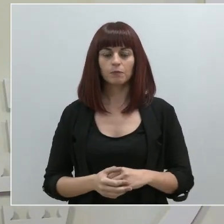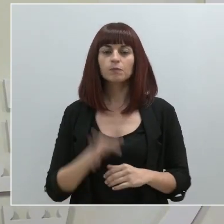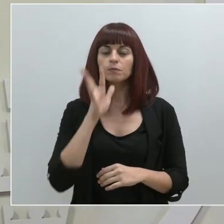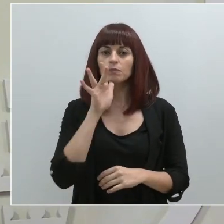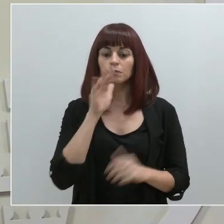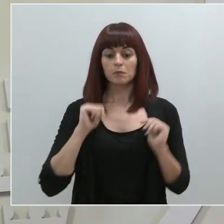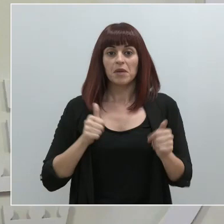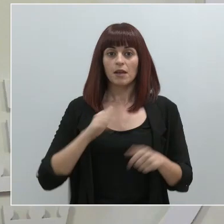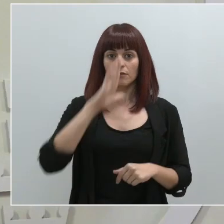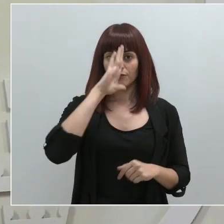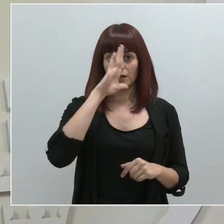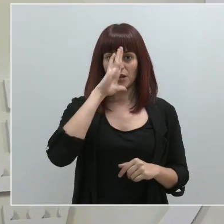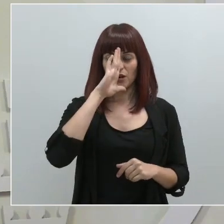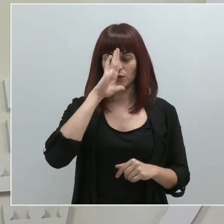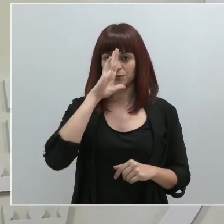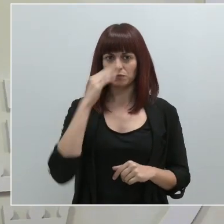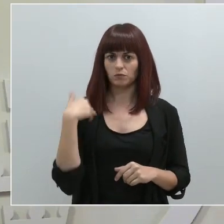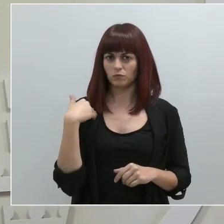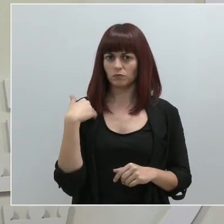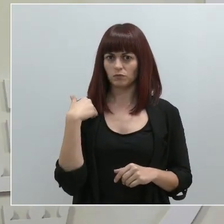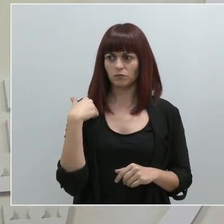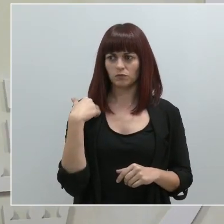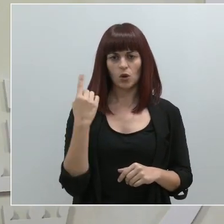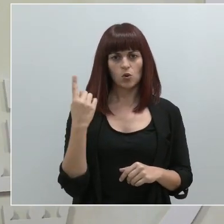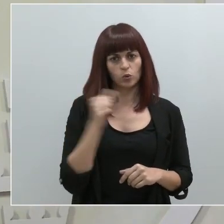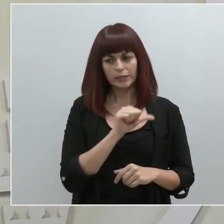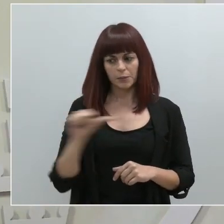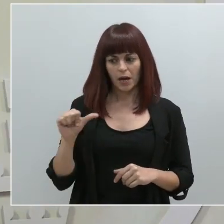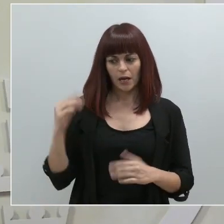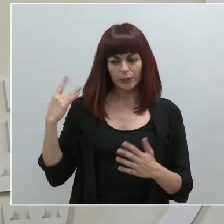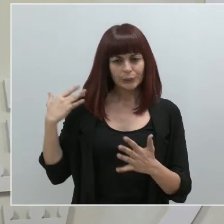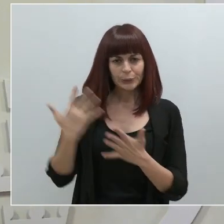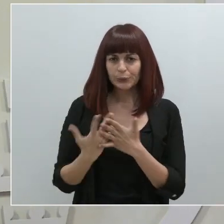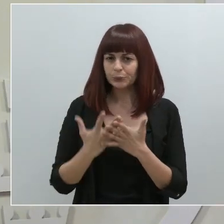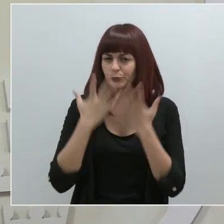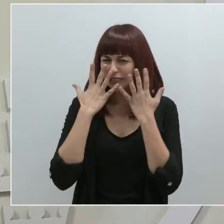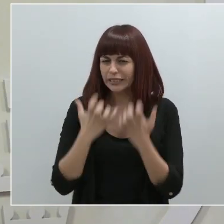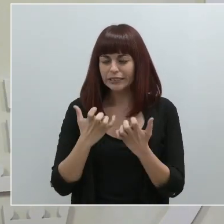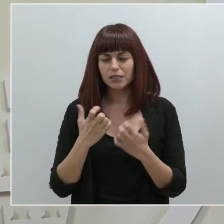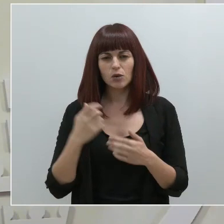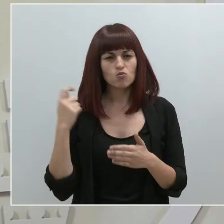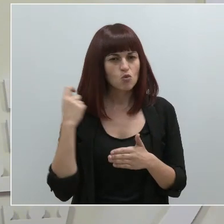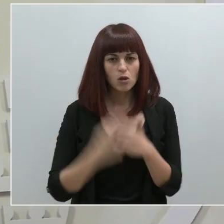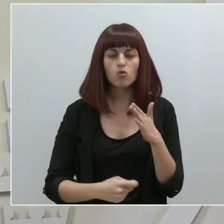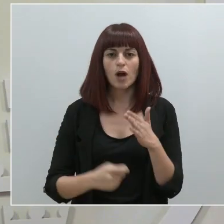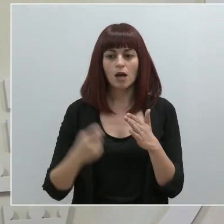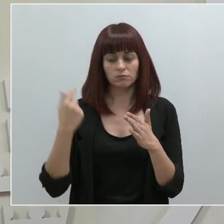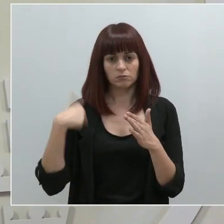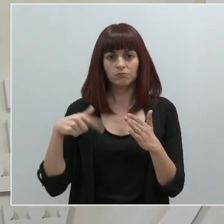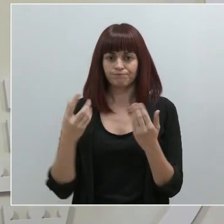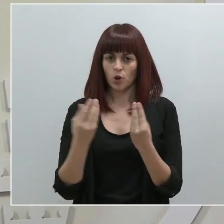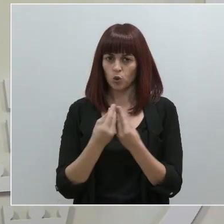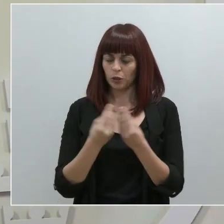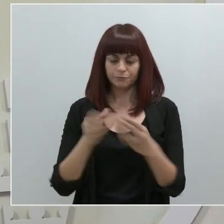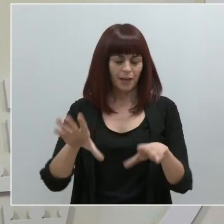Entramos en febrero tras una semana muy triste y muy crítica en la que hemos registrado unas cifras